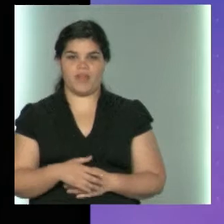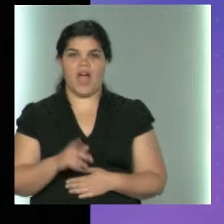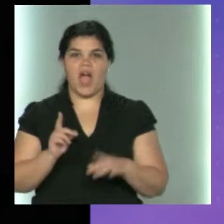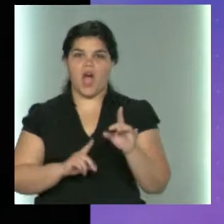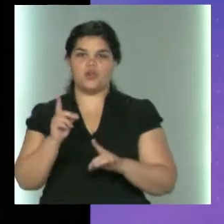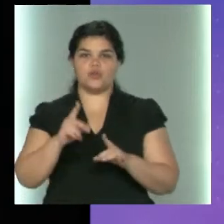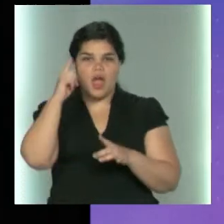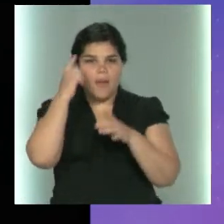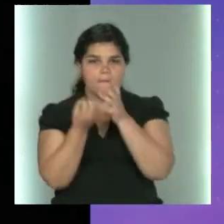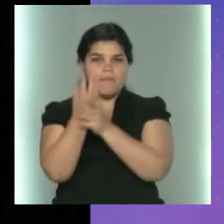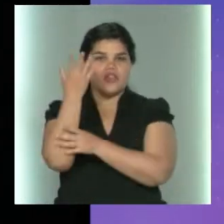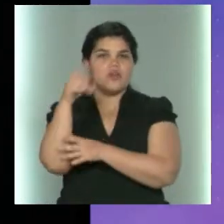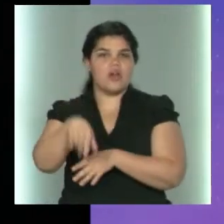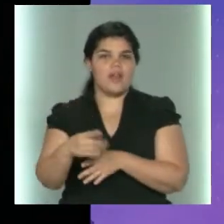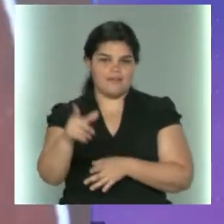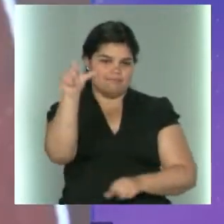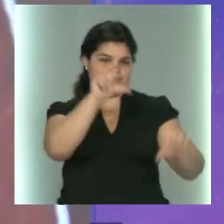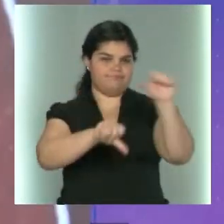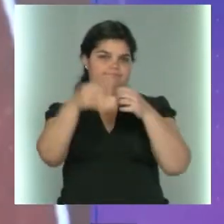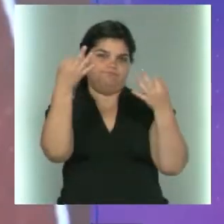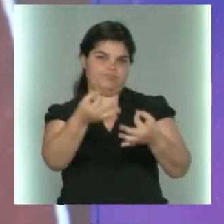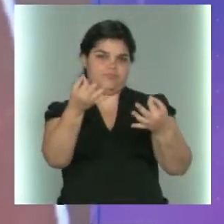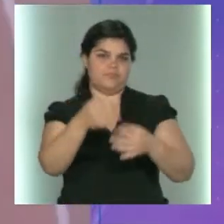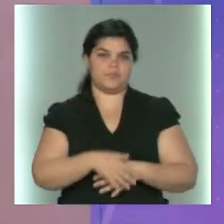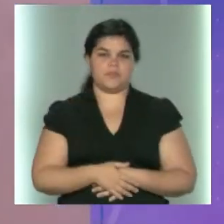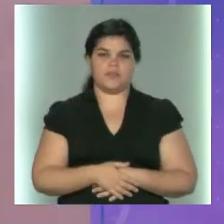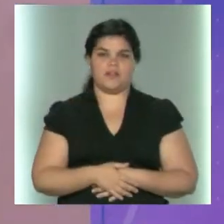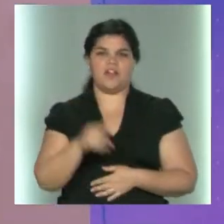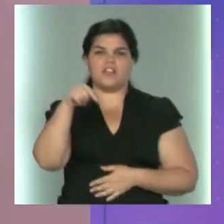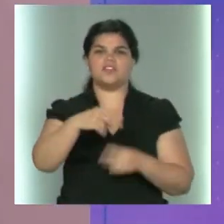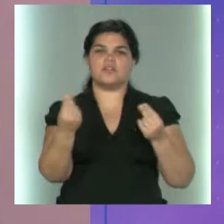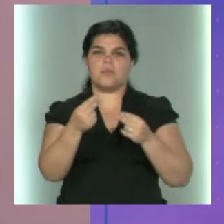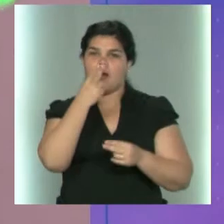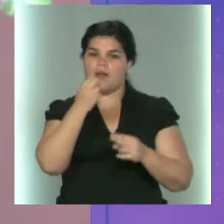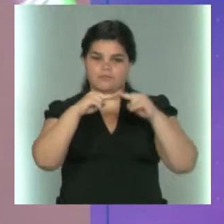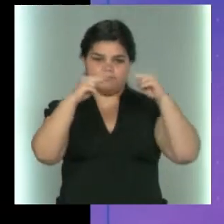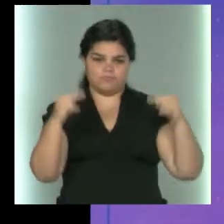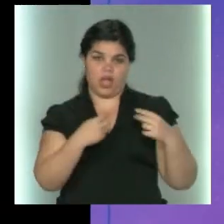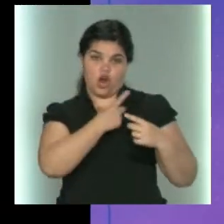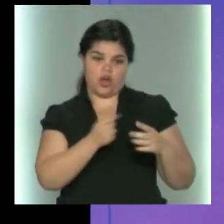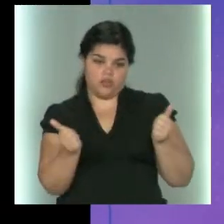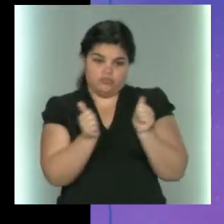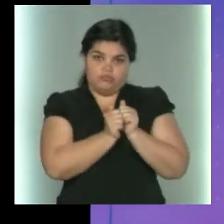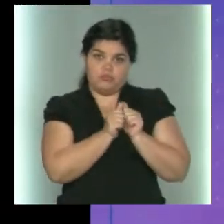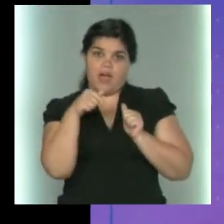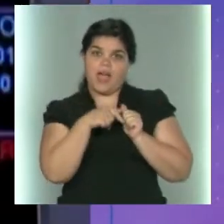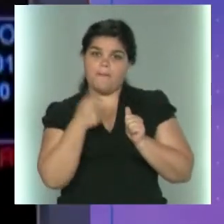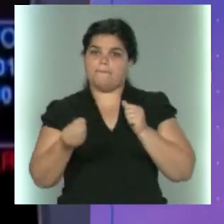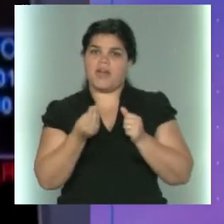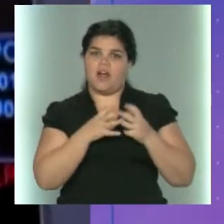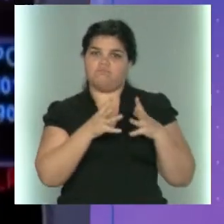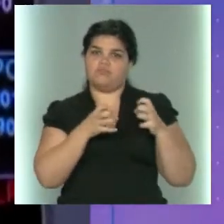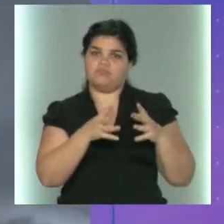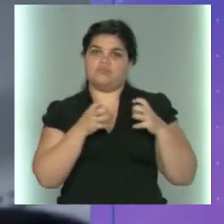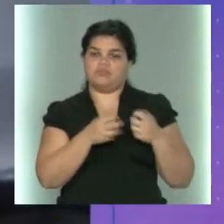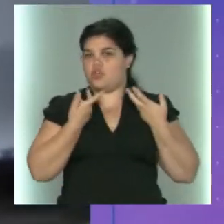son grandes científicos. Un marcapasos es un sistema eléctrico que se implanta junto al corazón para mantener una correcta frecuencia